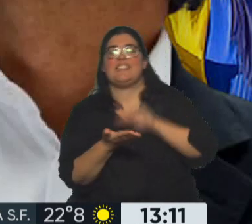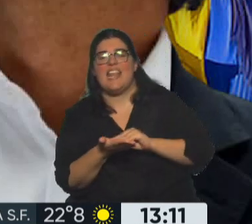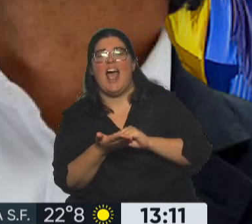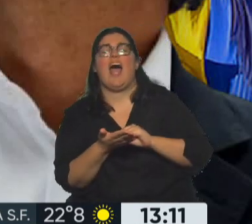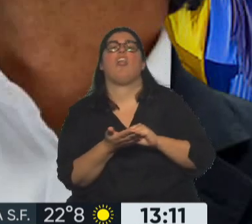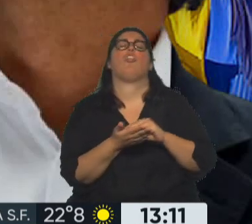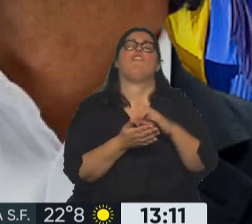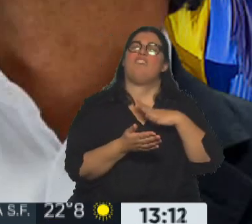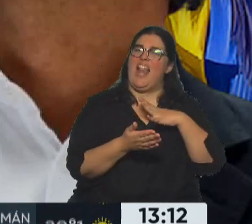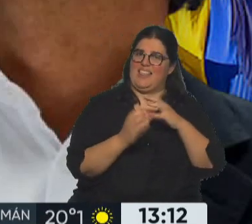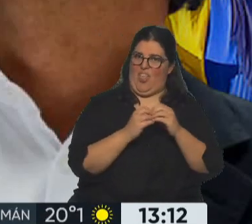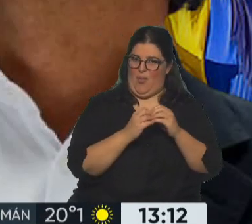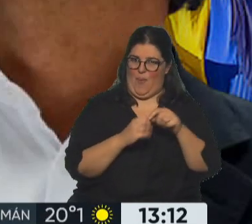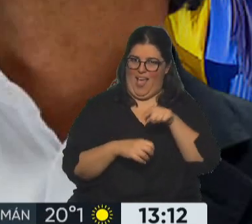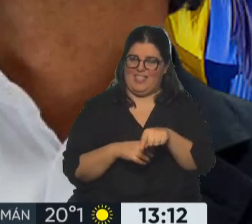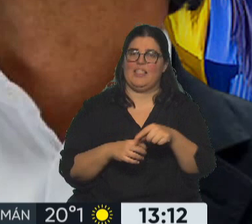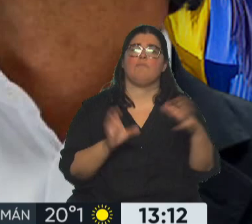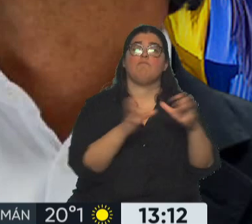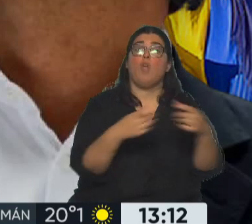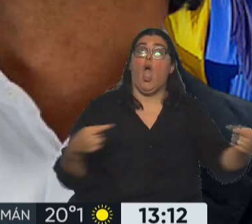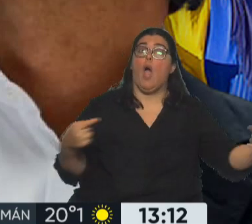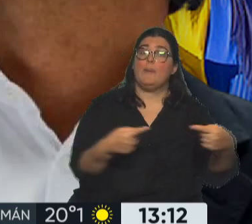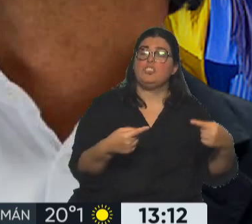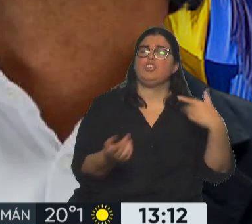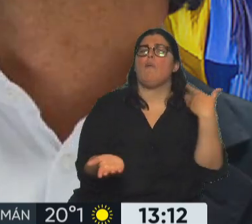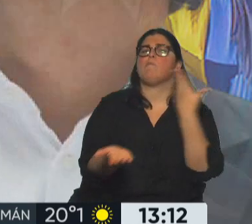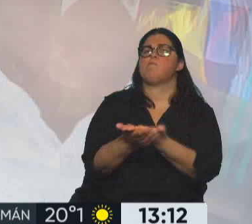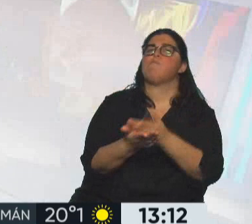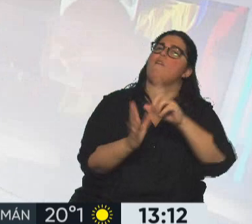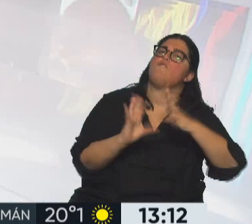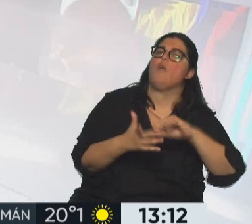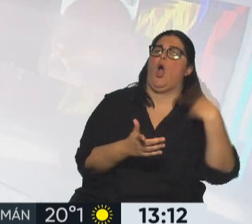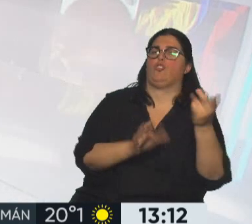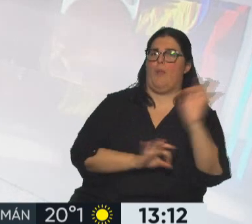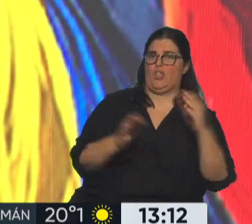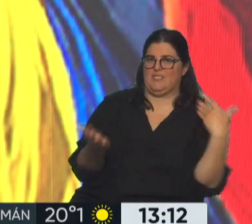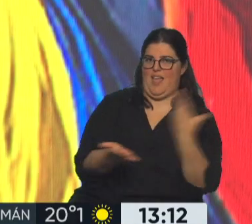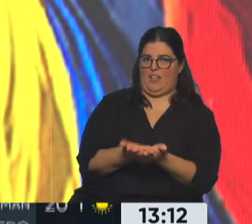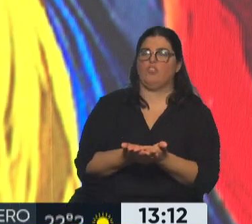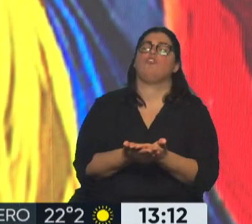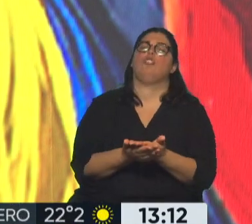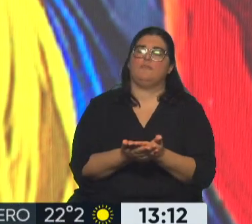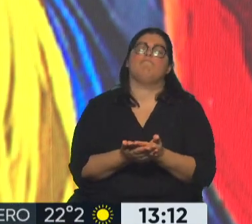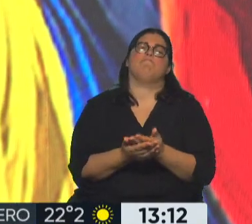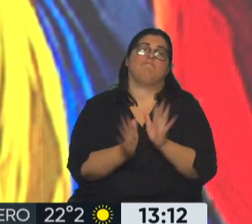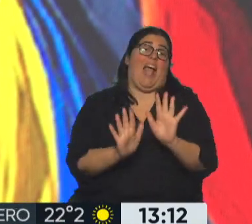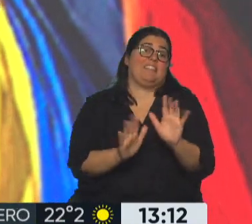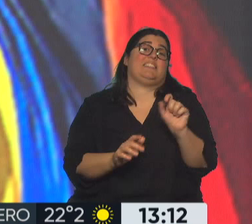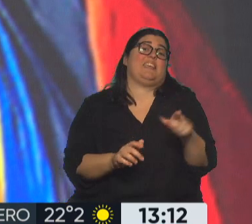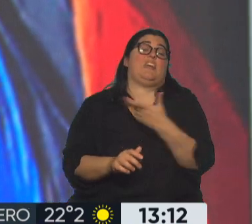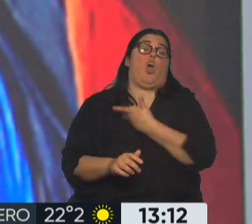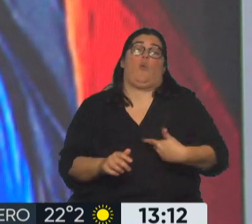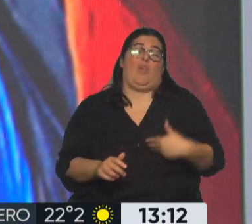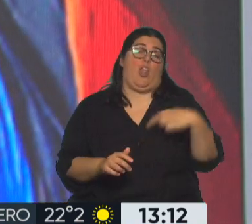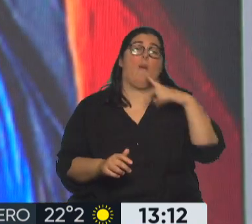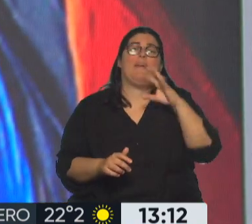un debate en el Senado. La oposición presentó un proyecto alternativo. Bueno, así están cuestiones que hacen justamente